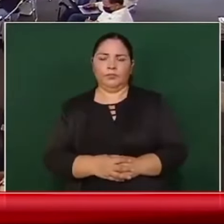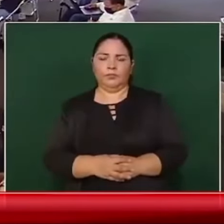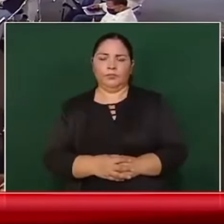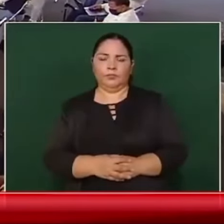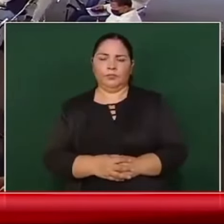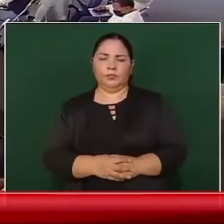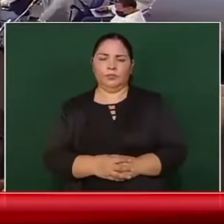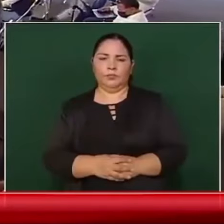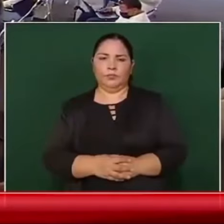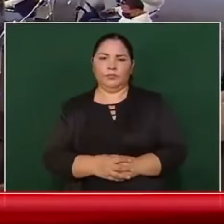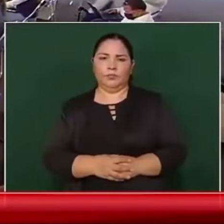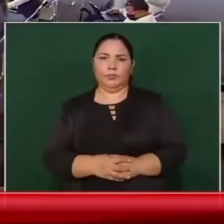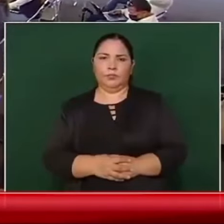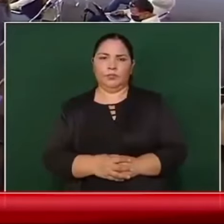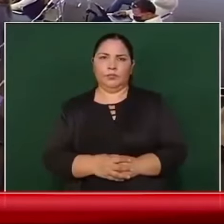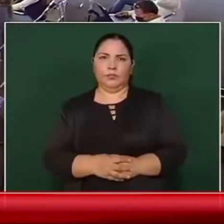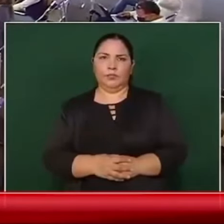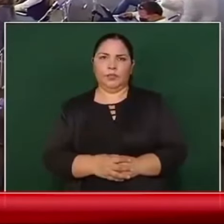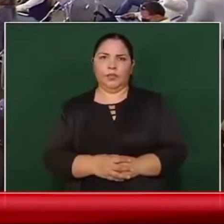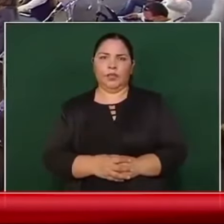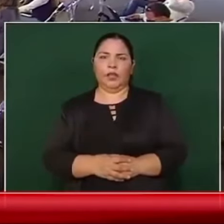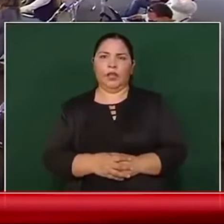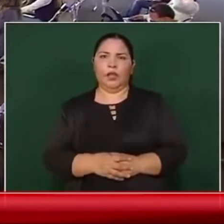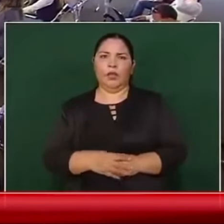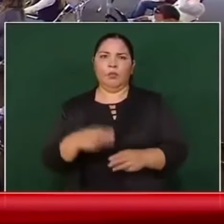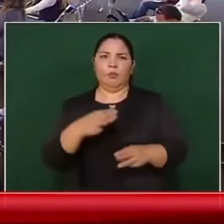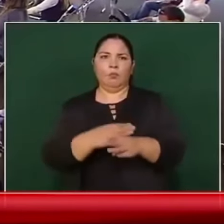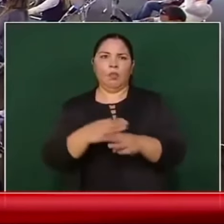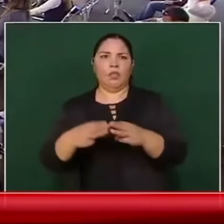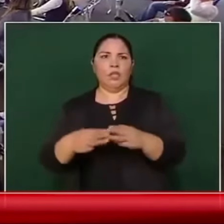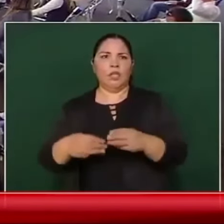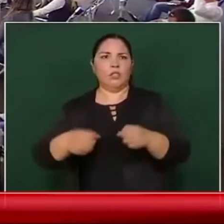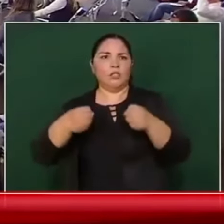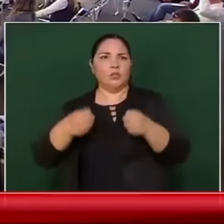este en materia de seguridad